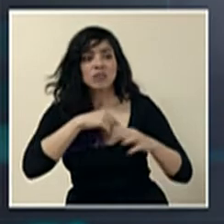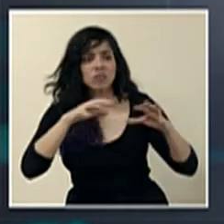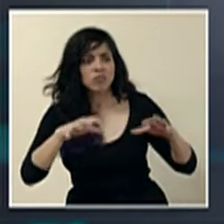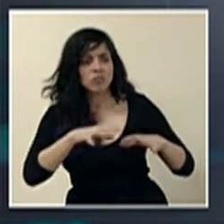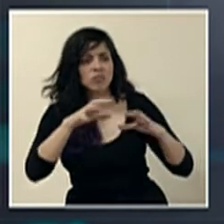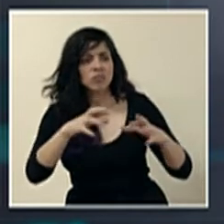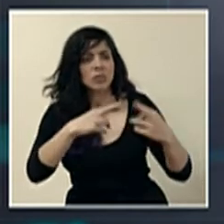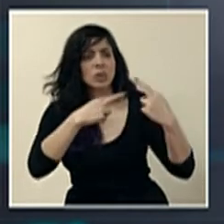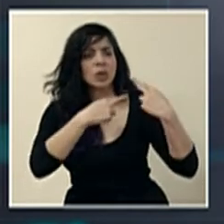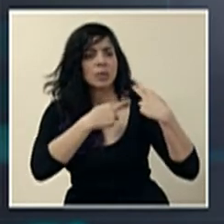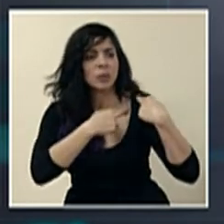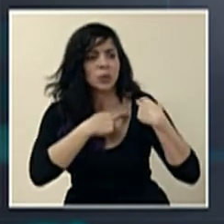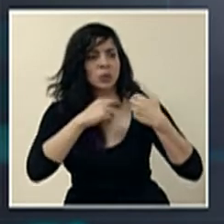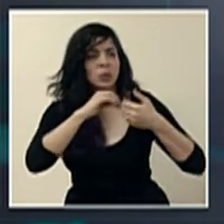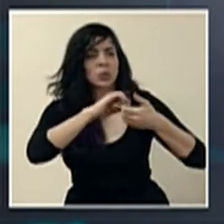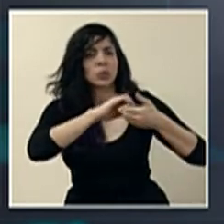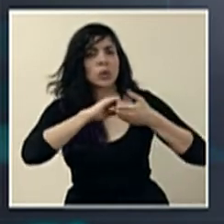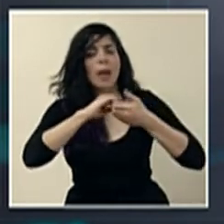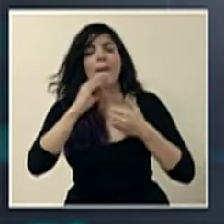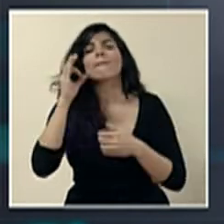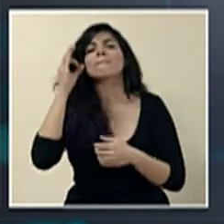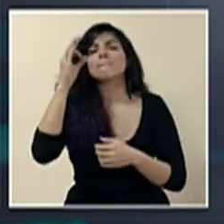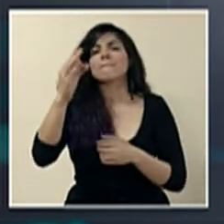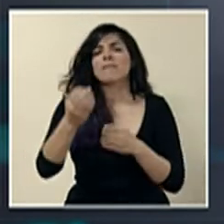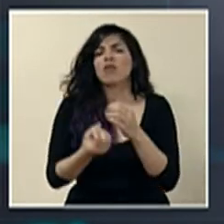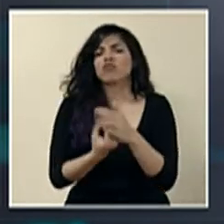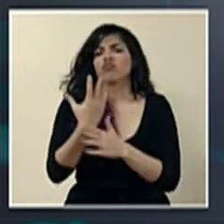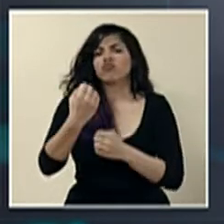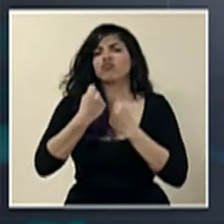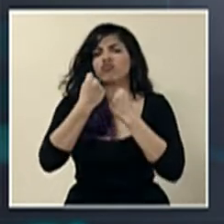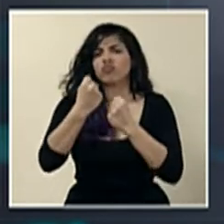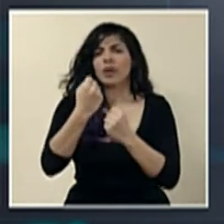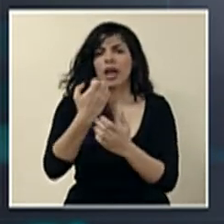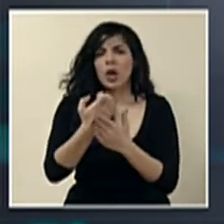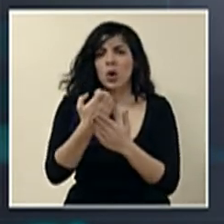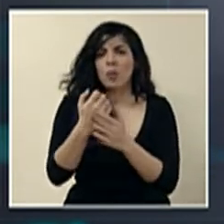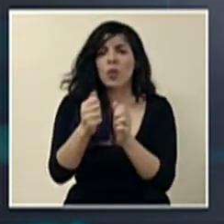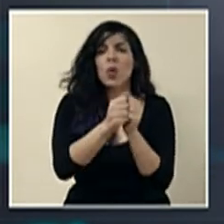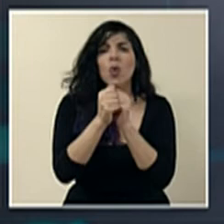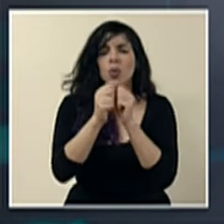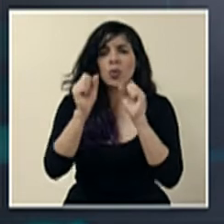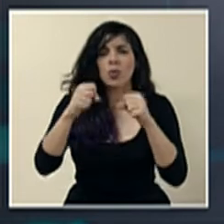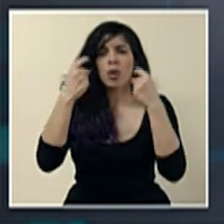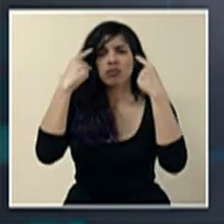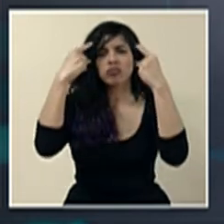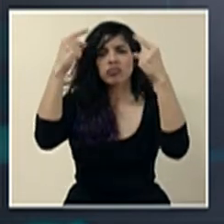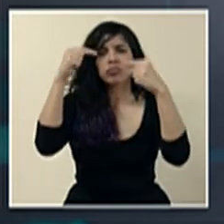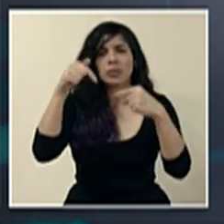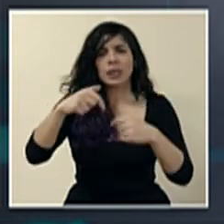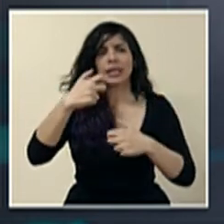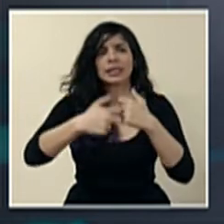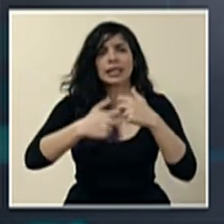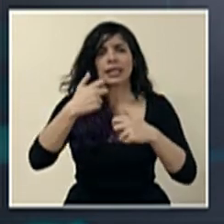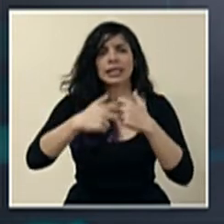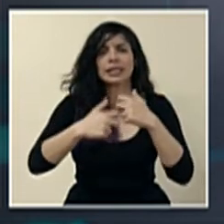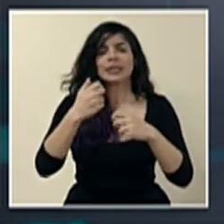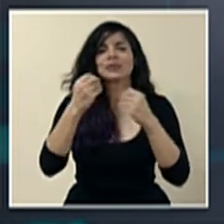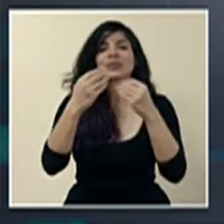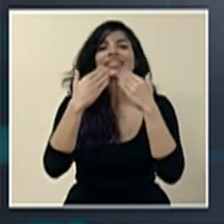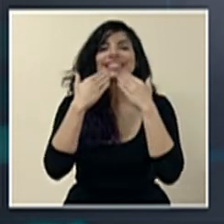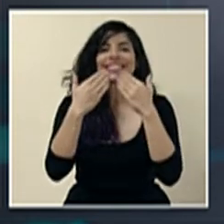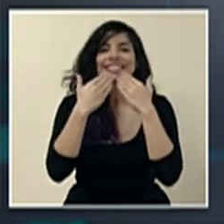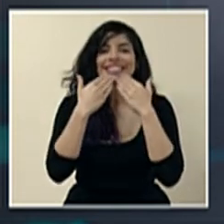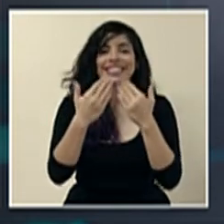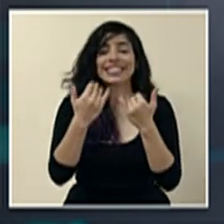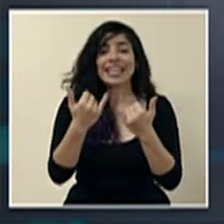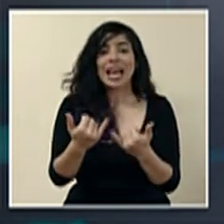y solidaridad, tendremos un renacer robusto de la economía. Juntos vamos a salir adelante de esta crisis. Muchas gracias.